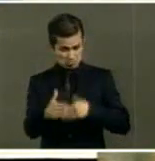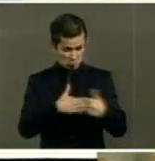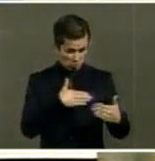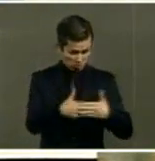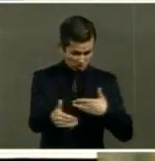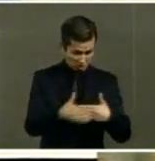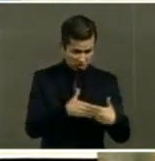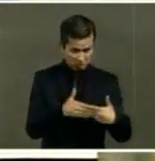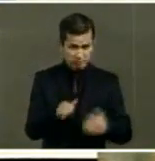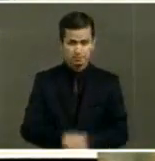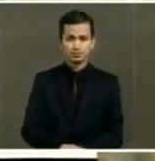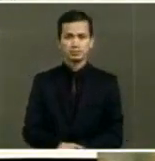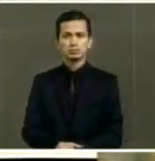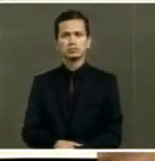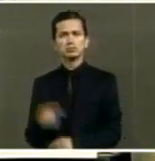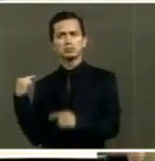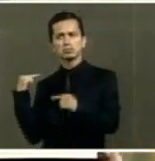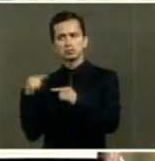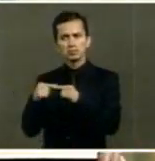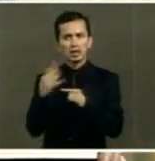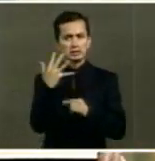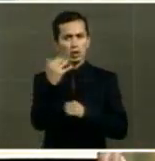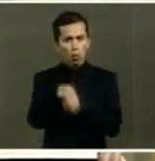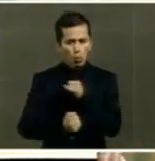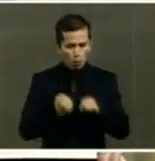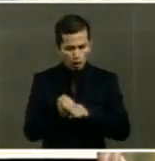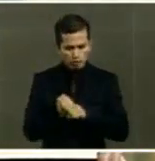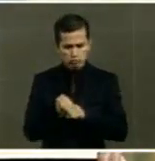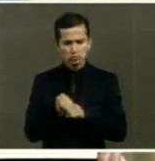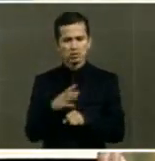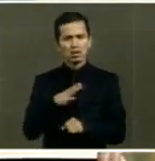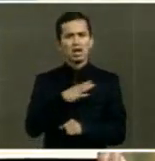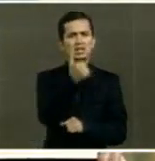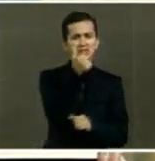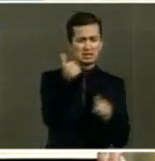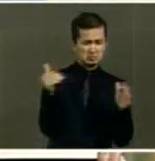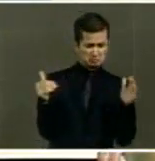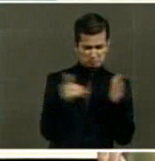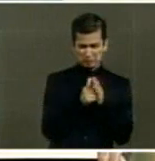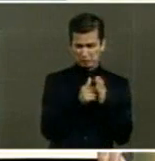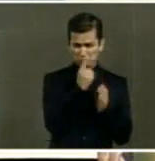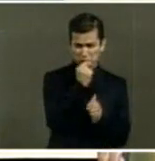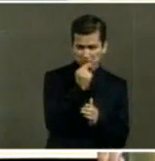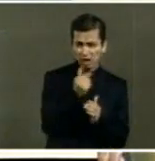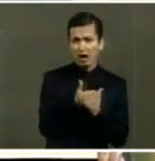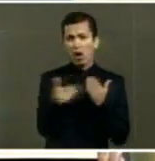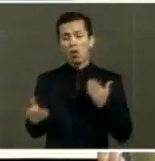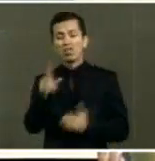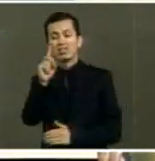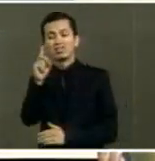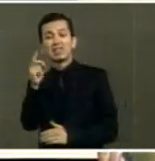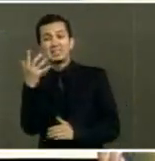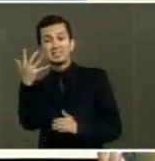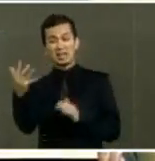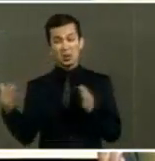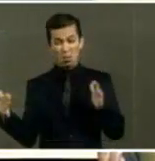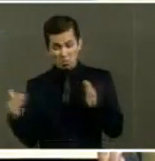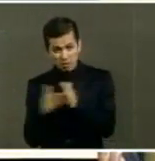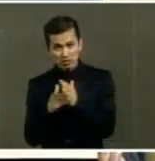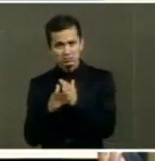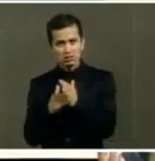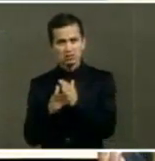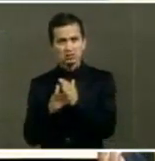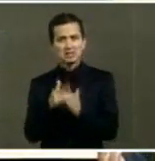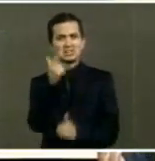En casi 5 años hemos pasado de poco más de 6,000 elementos a casi 35,000, y 7,000 de ellos